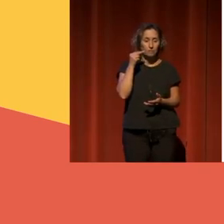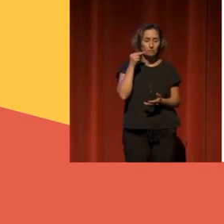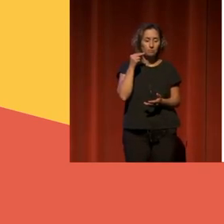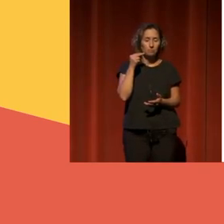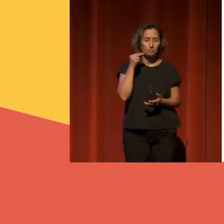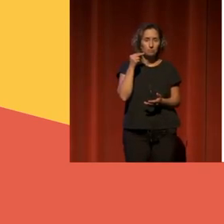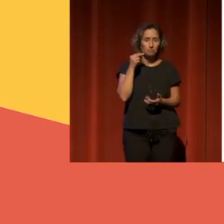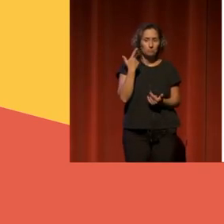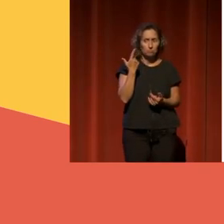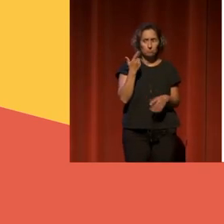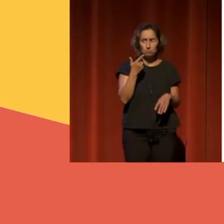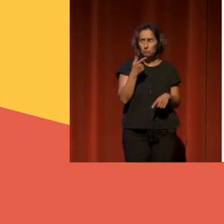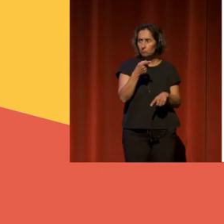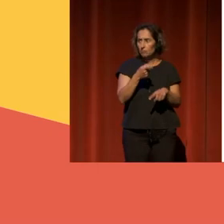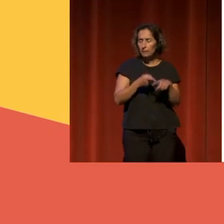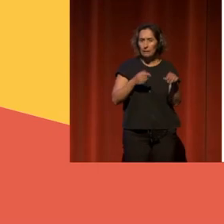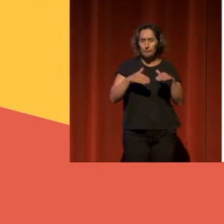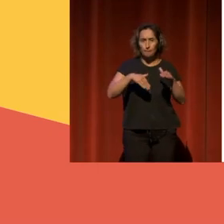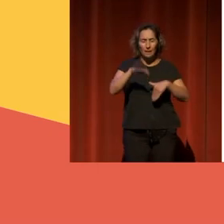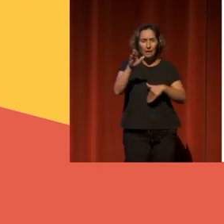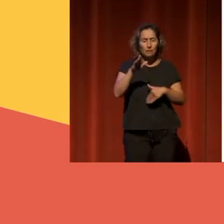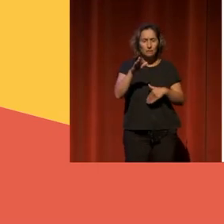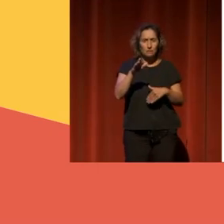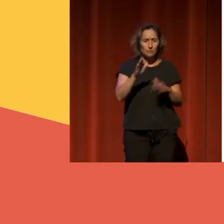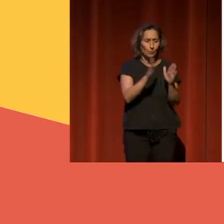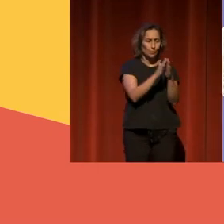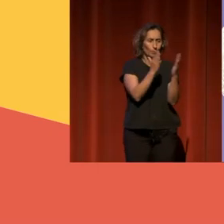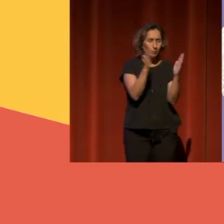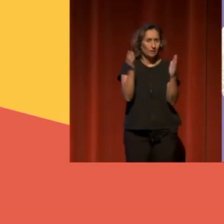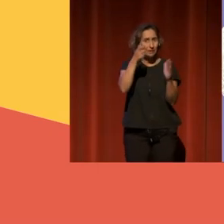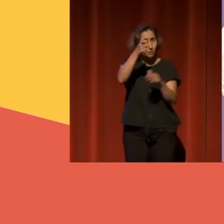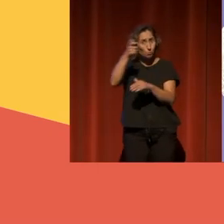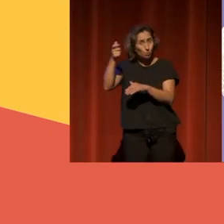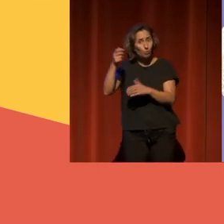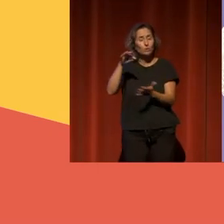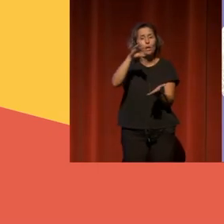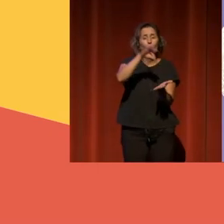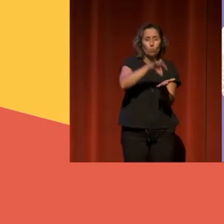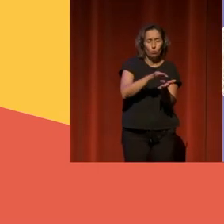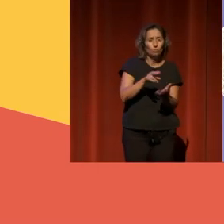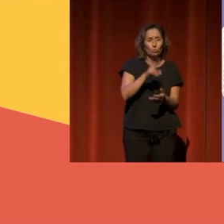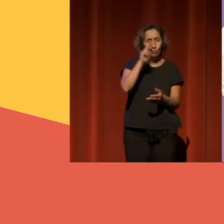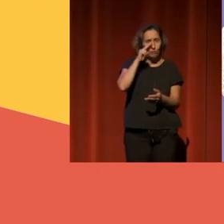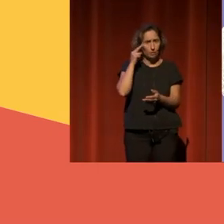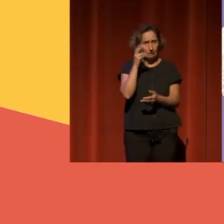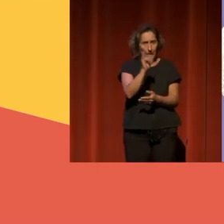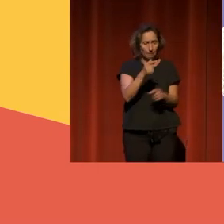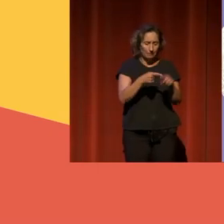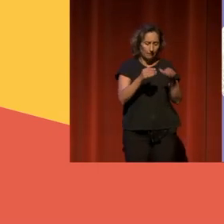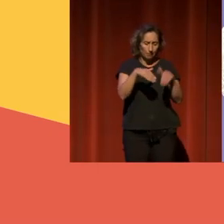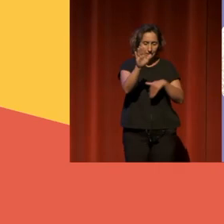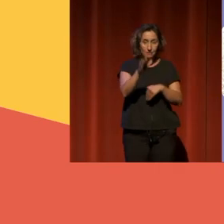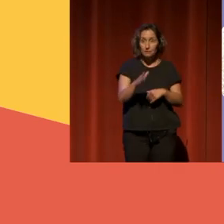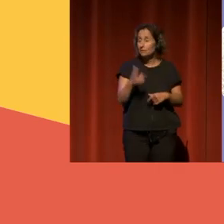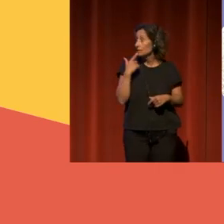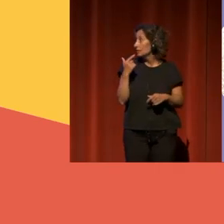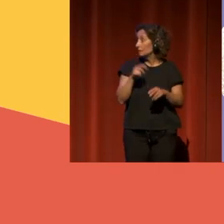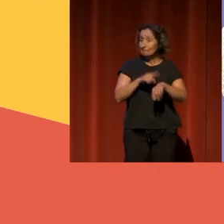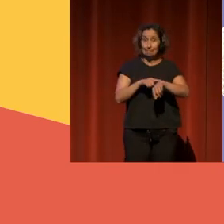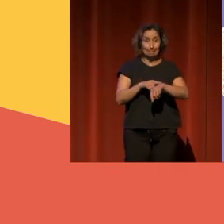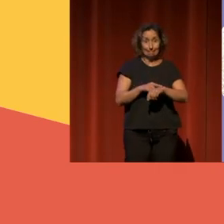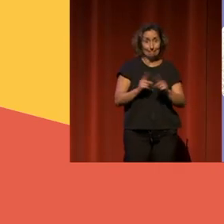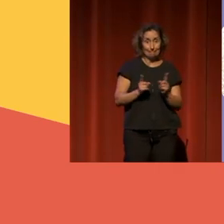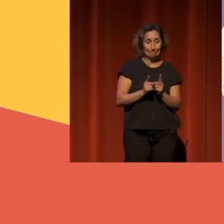la mitad, bastantes puntos violeta en las bibliotecas rurales. Y ya pasando a resultados rápidamente, que me quedo sin